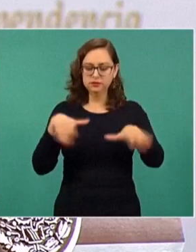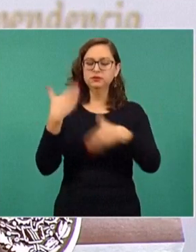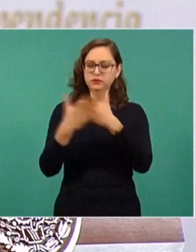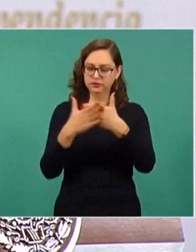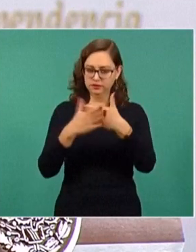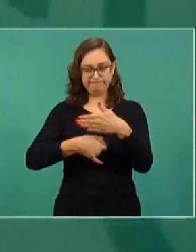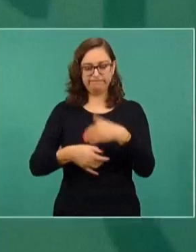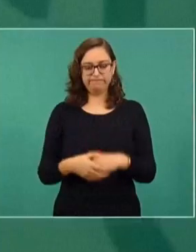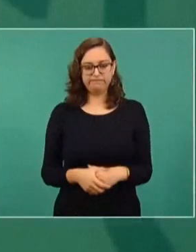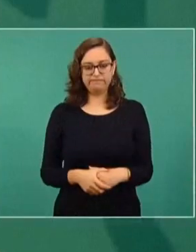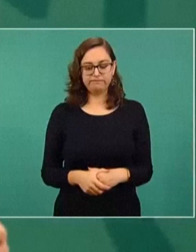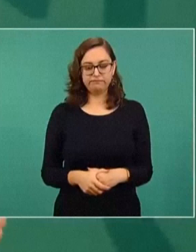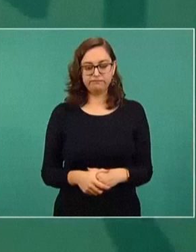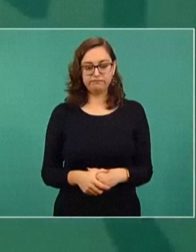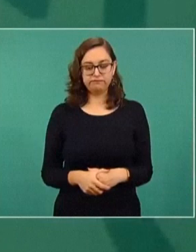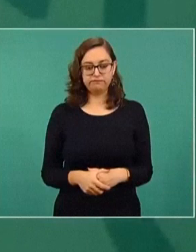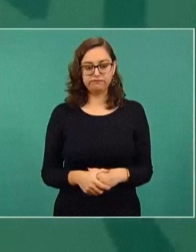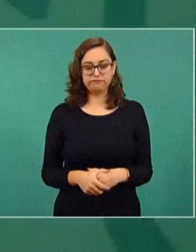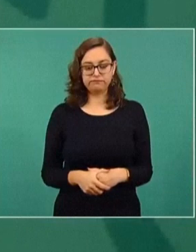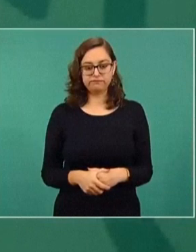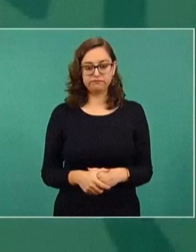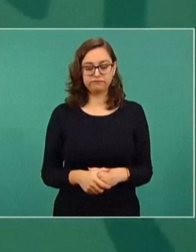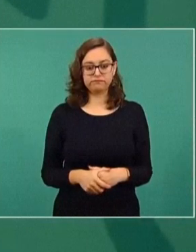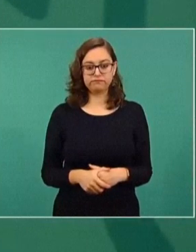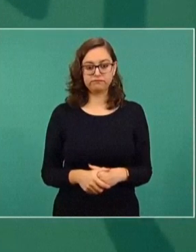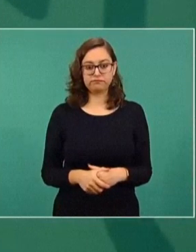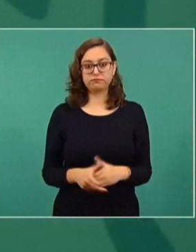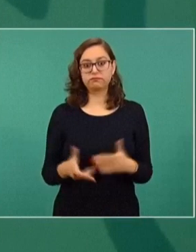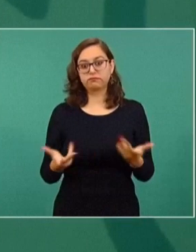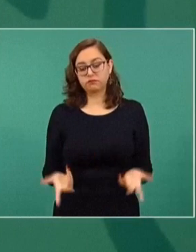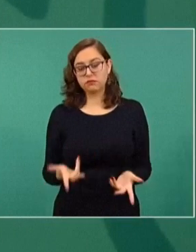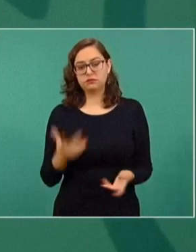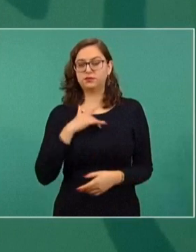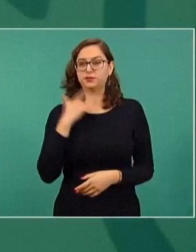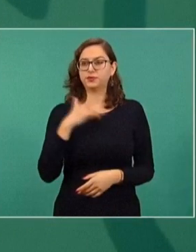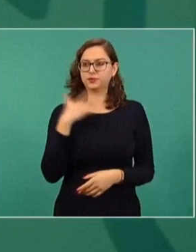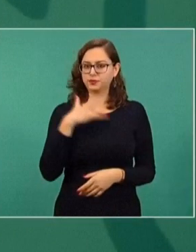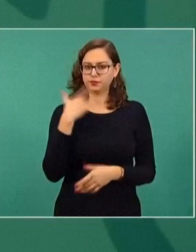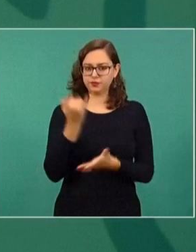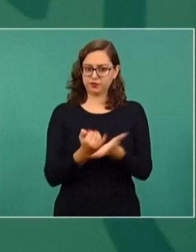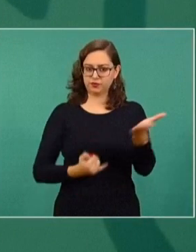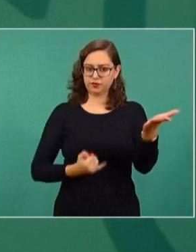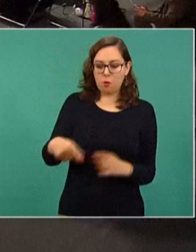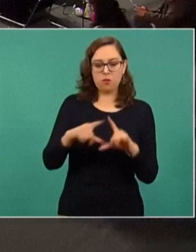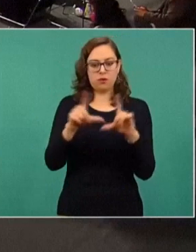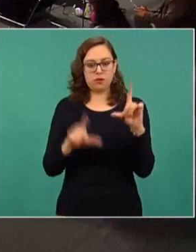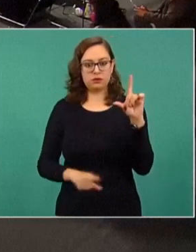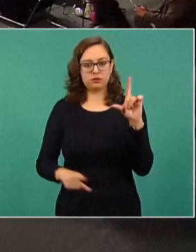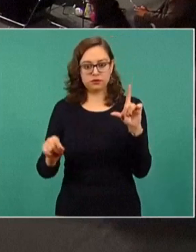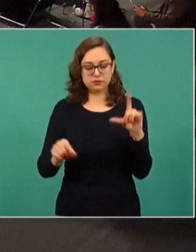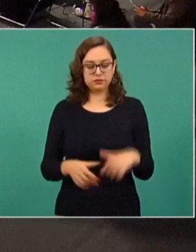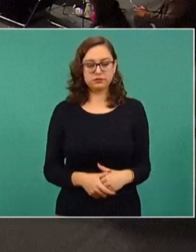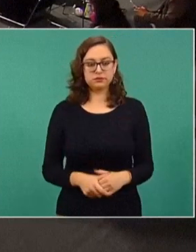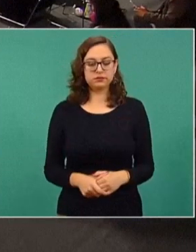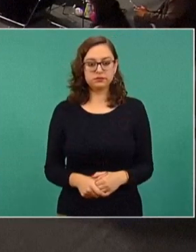analizará la concesión a bacanora lithium 1 inglesa que pasó a ser propiedad de una compañía china y que tiene el proyecto más